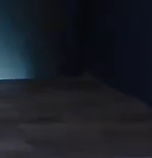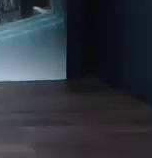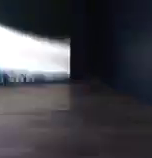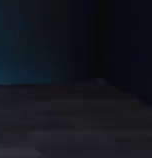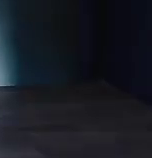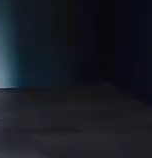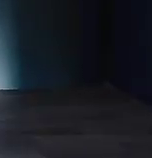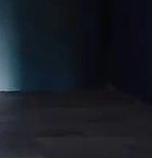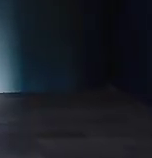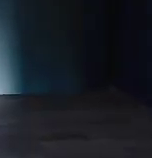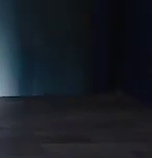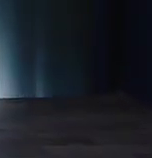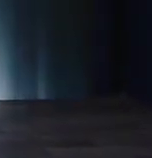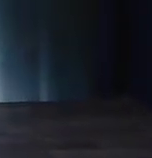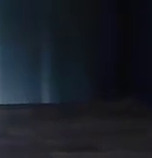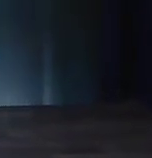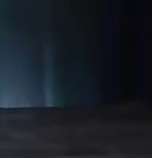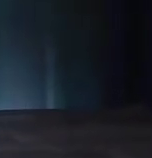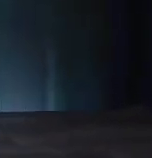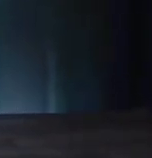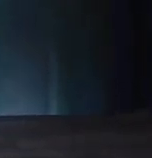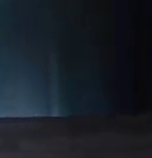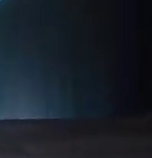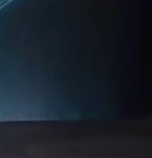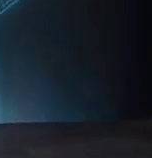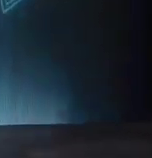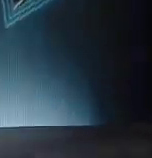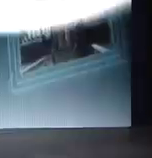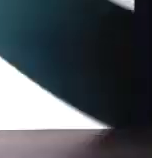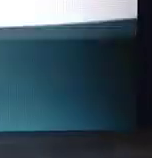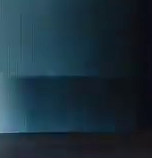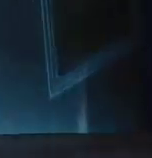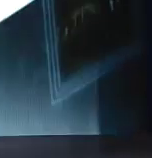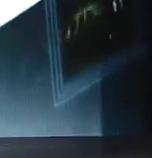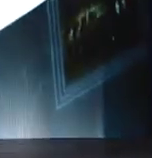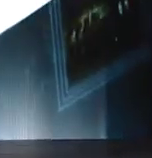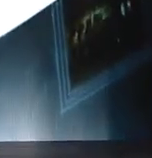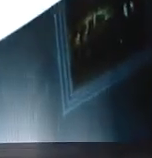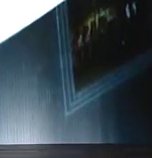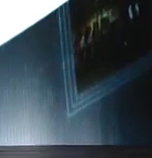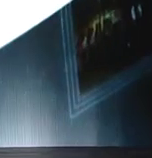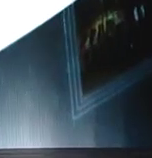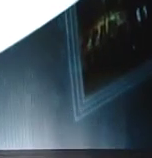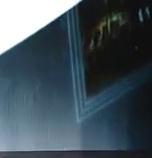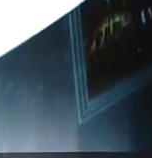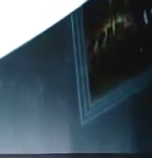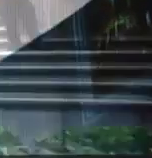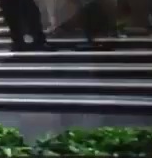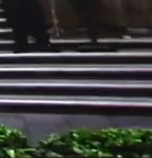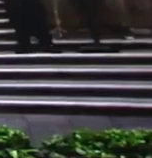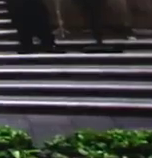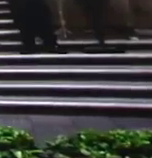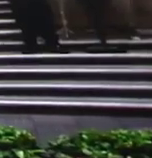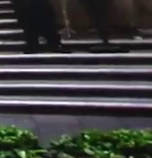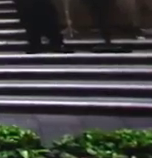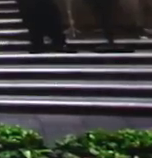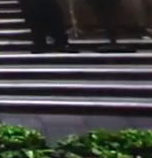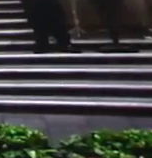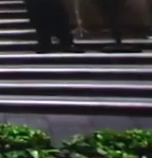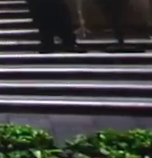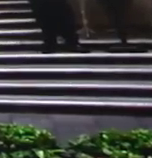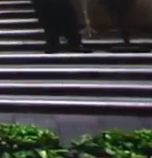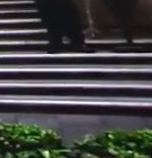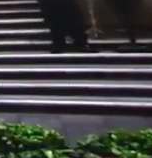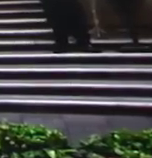Oiga, qué gusto saludarle precisamente la noche de este viernes. Vámonos con toda la información. El Pleno